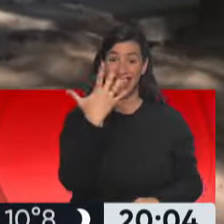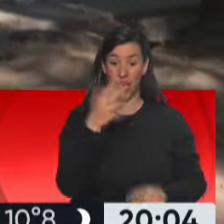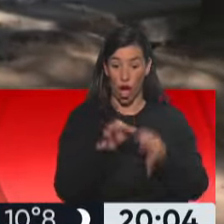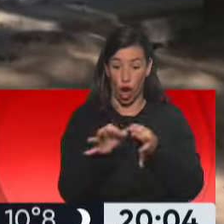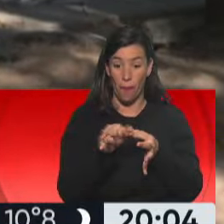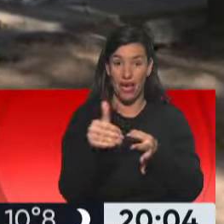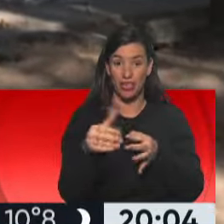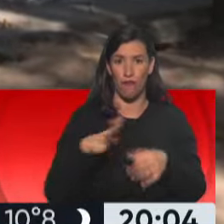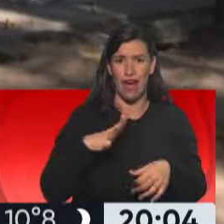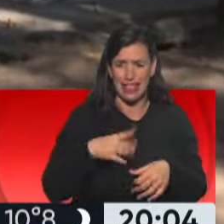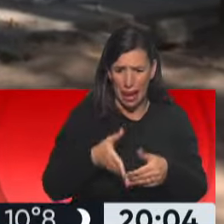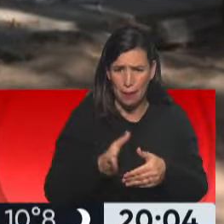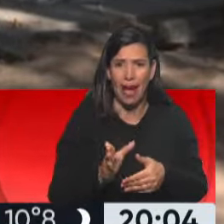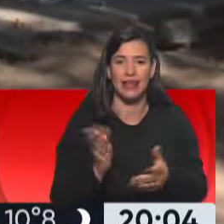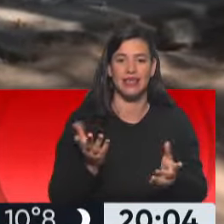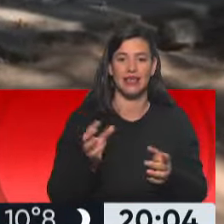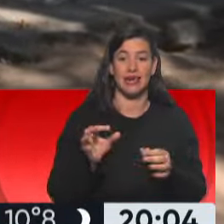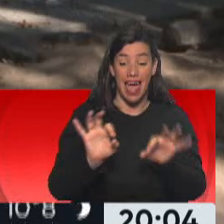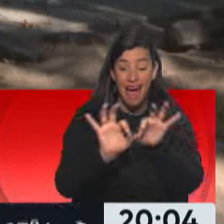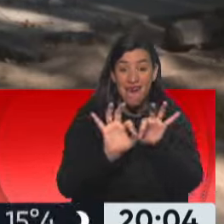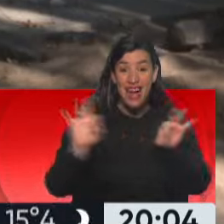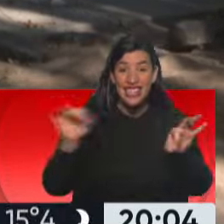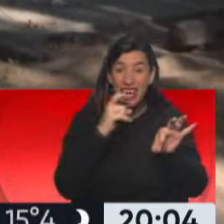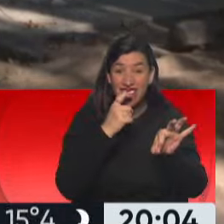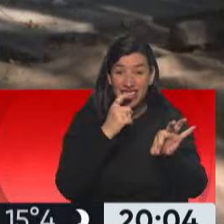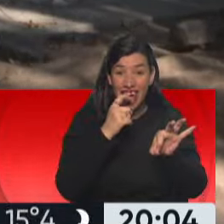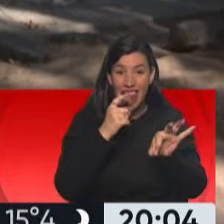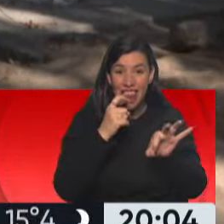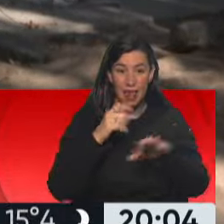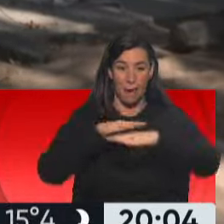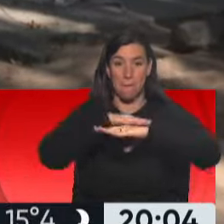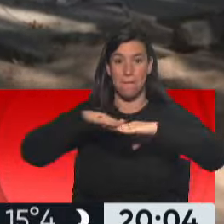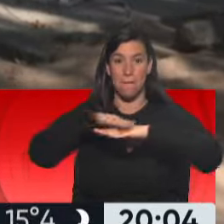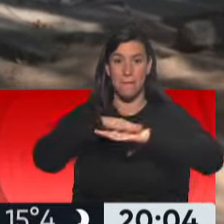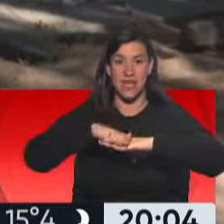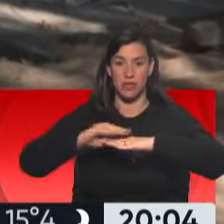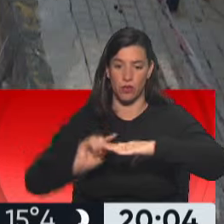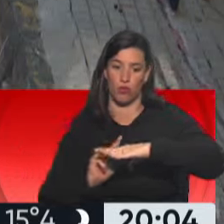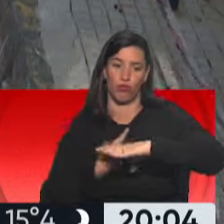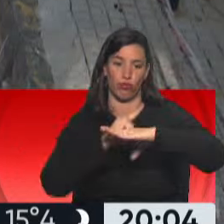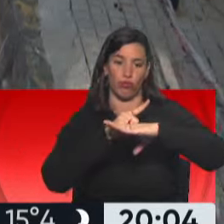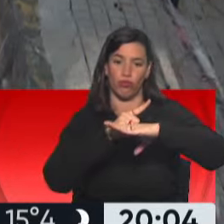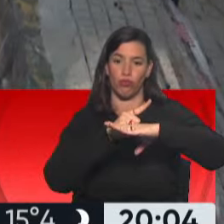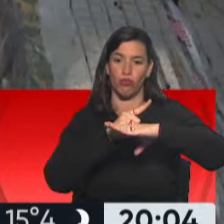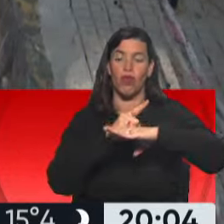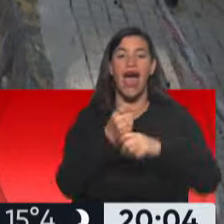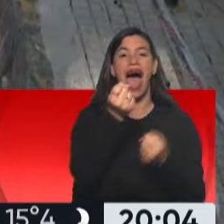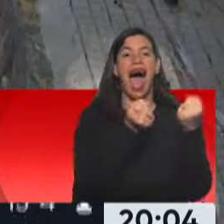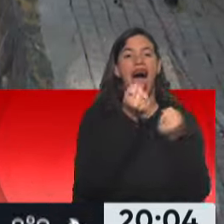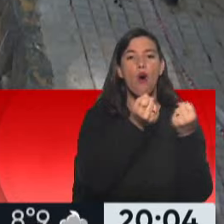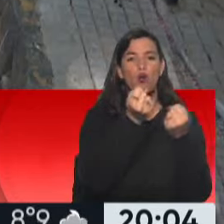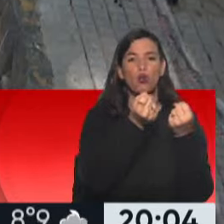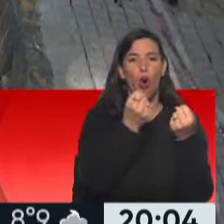La varilla que salía por debajo del piso pegó en el auto del repartidor que dio aviso a la policía.